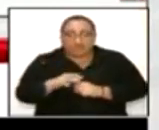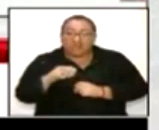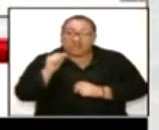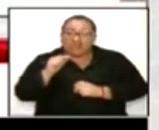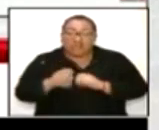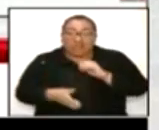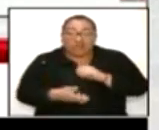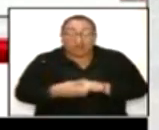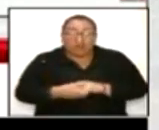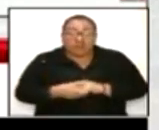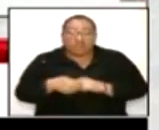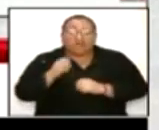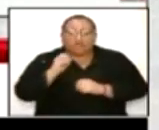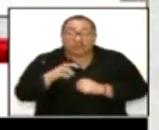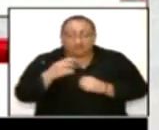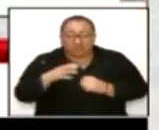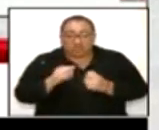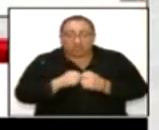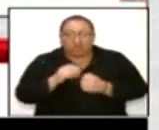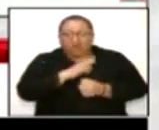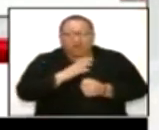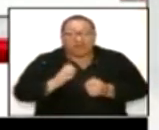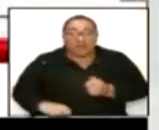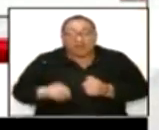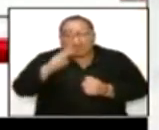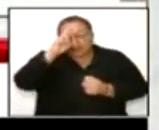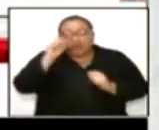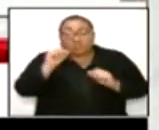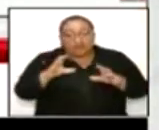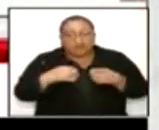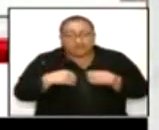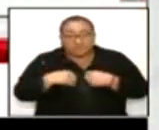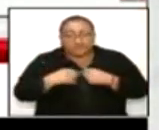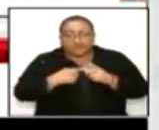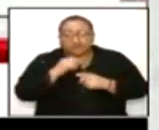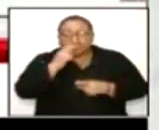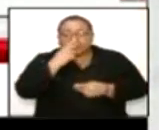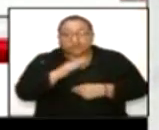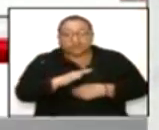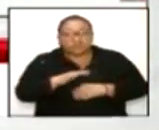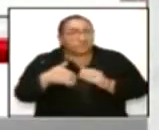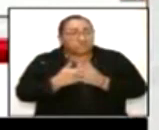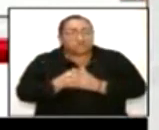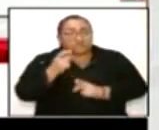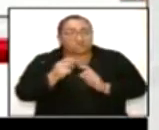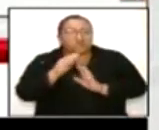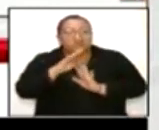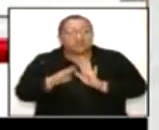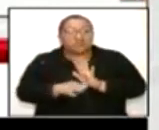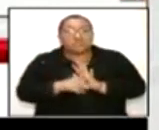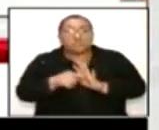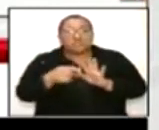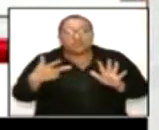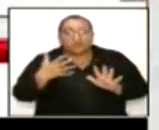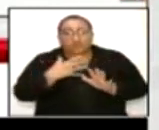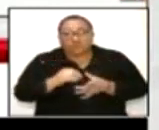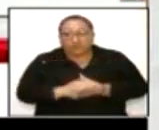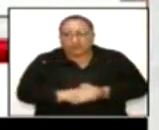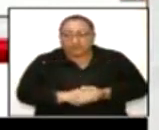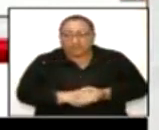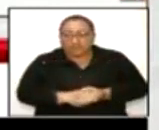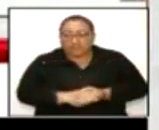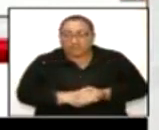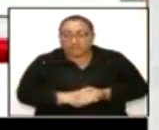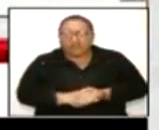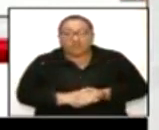Este tratado, ratificado por el Estado peruano, considera niño a toda persona menor de 18 años